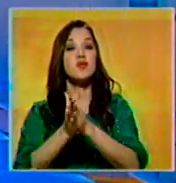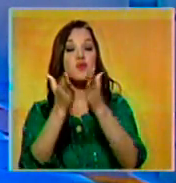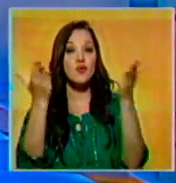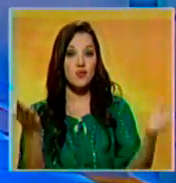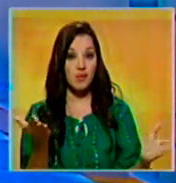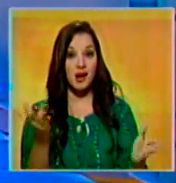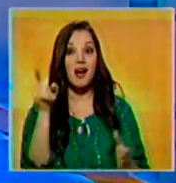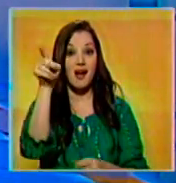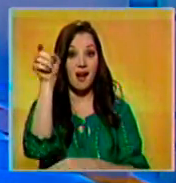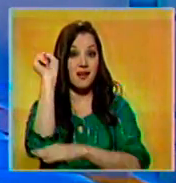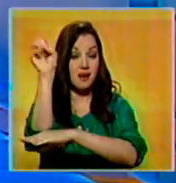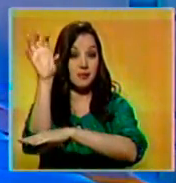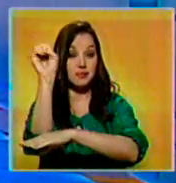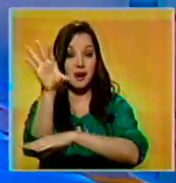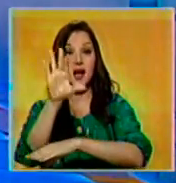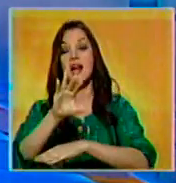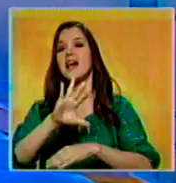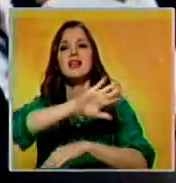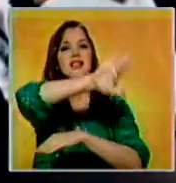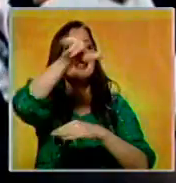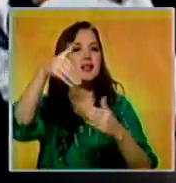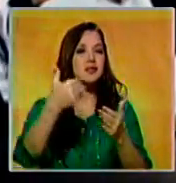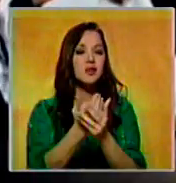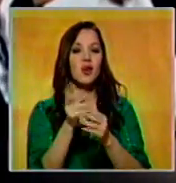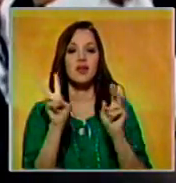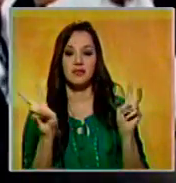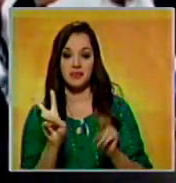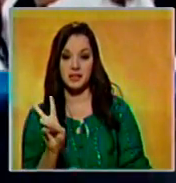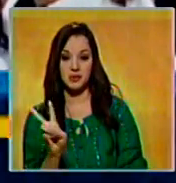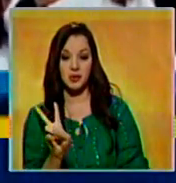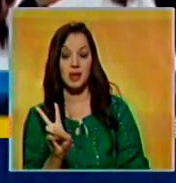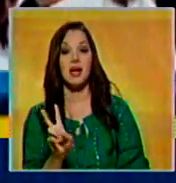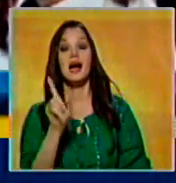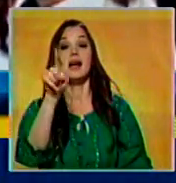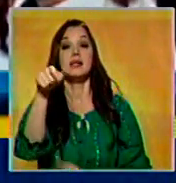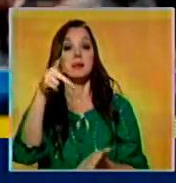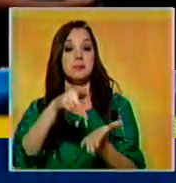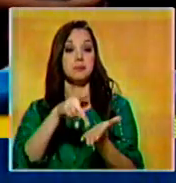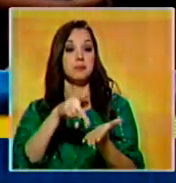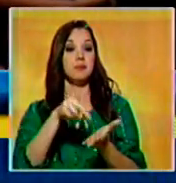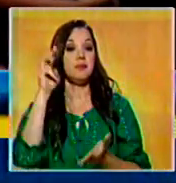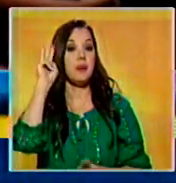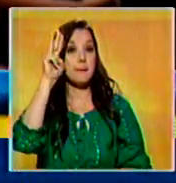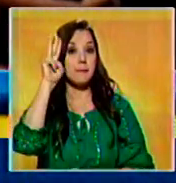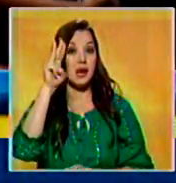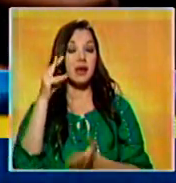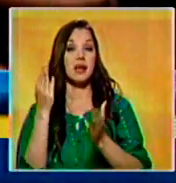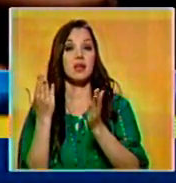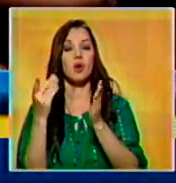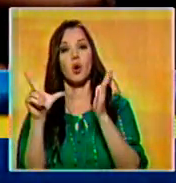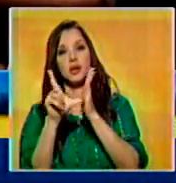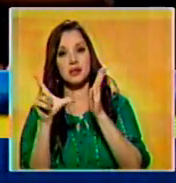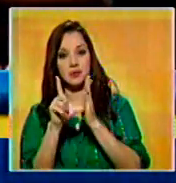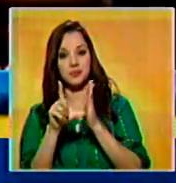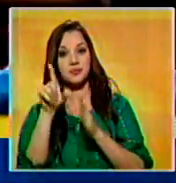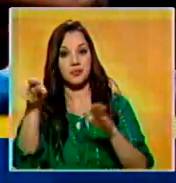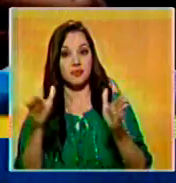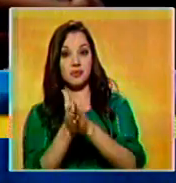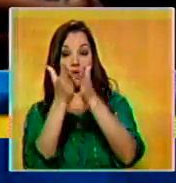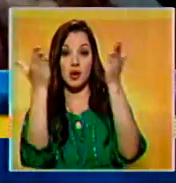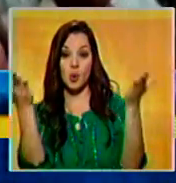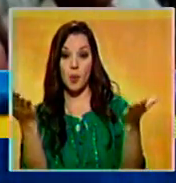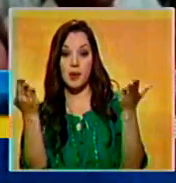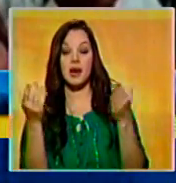Quintero y que se extiende por todo el país en el evento participaron docentes y alumnos de alrededor de ocho colegios de cumaná entre